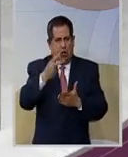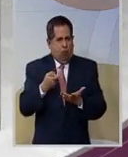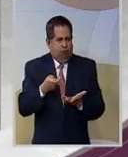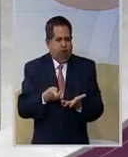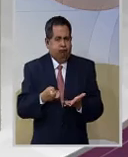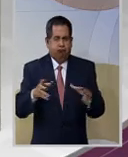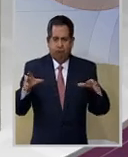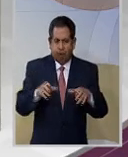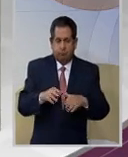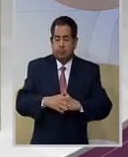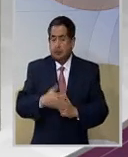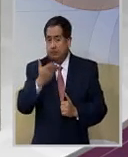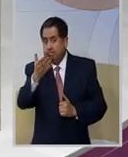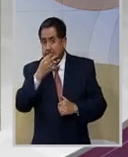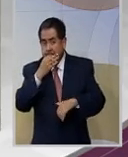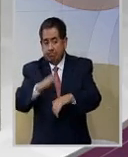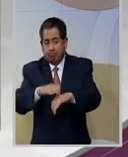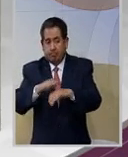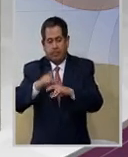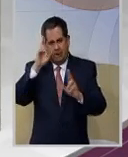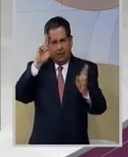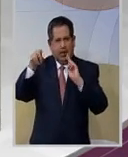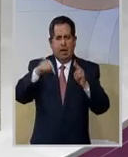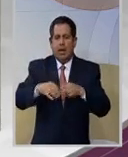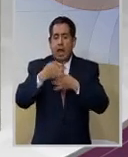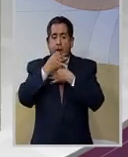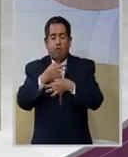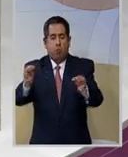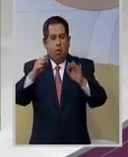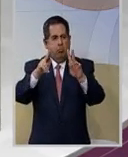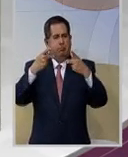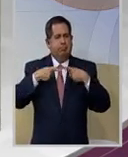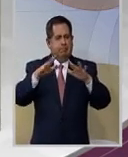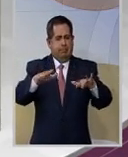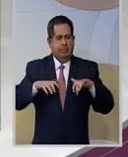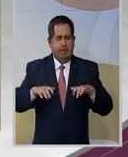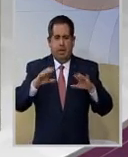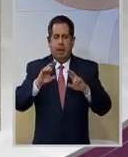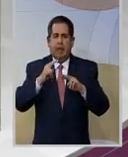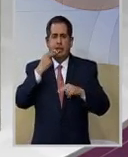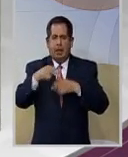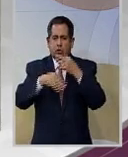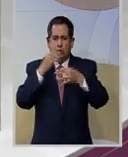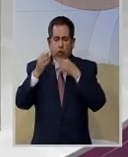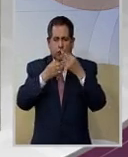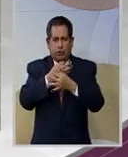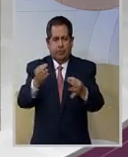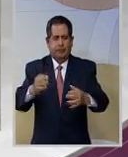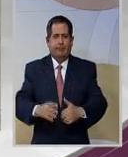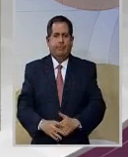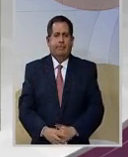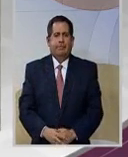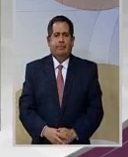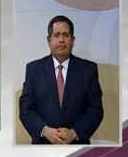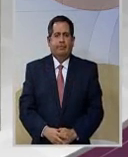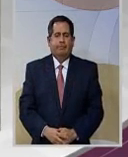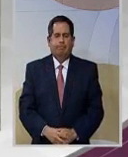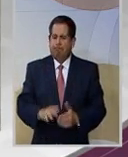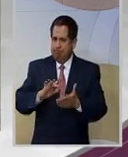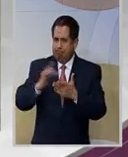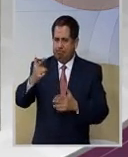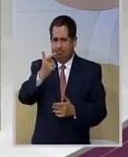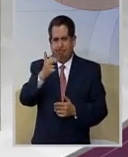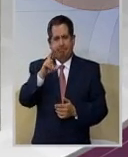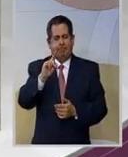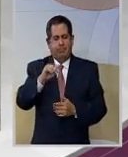de México. Selene, seguiremos desde el INE informando al auditorio del canal del Congreso. Gracias, Gerardo